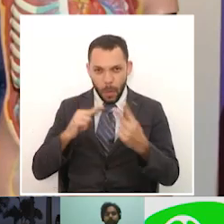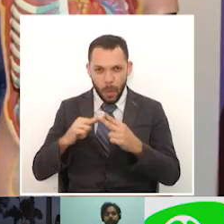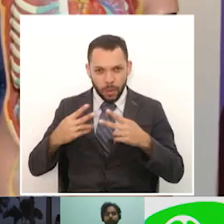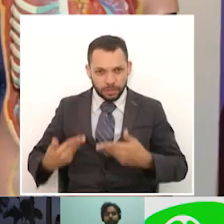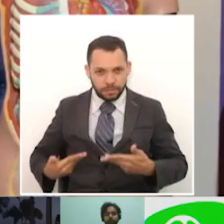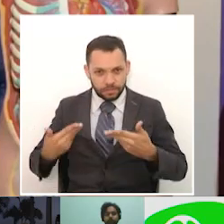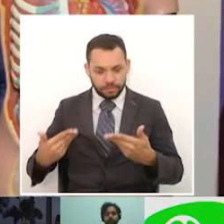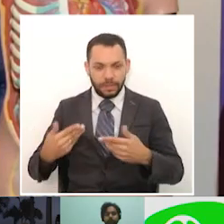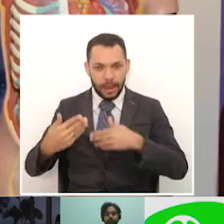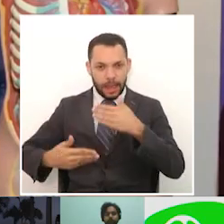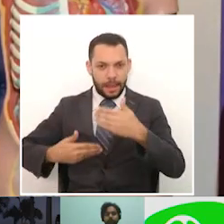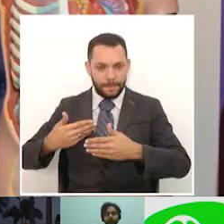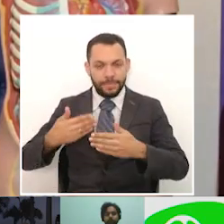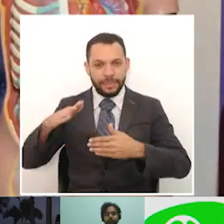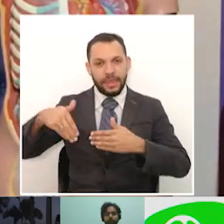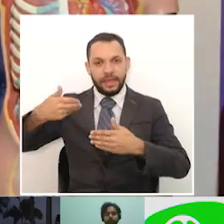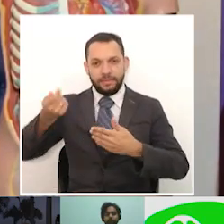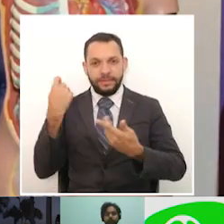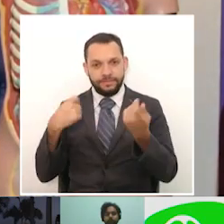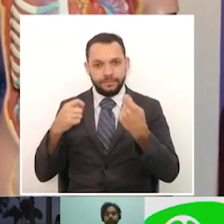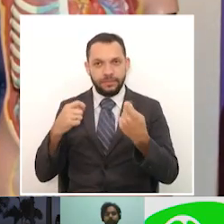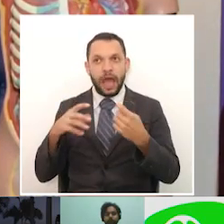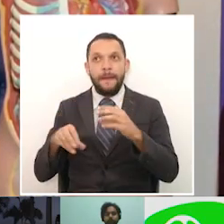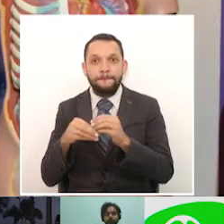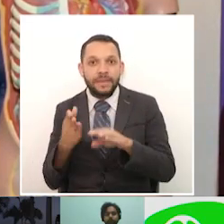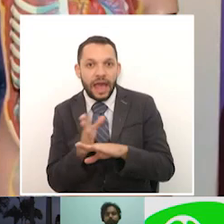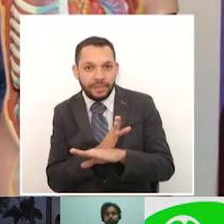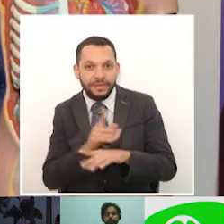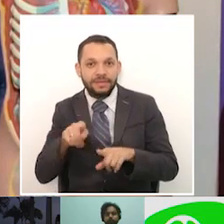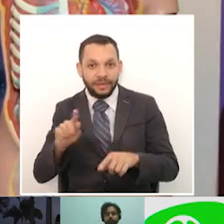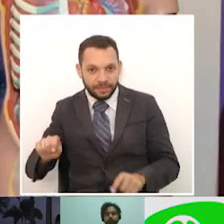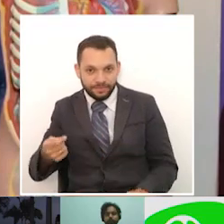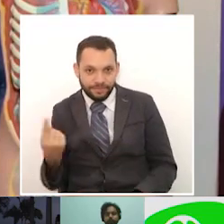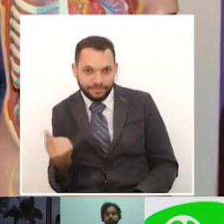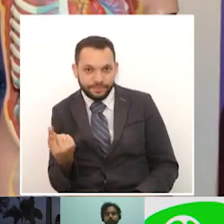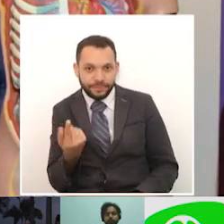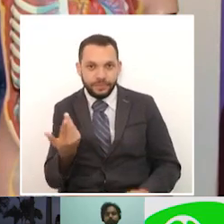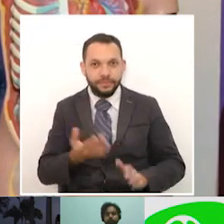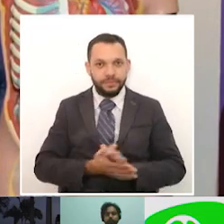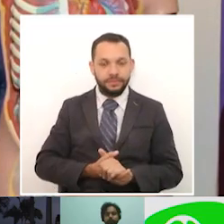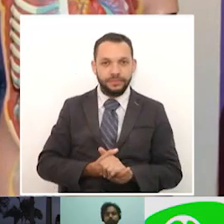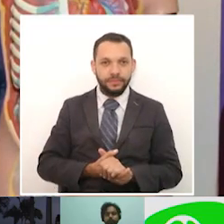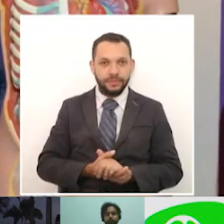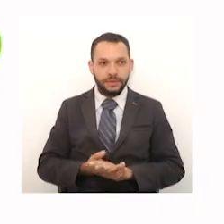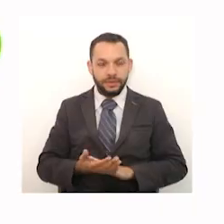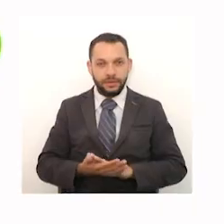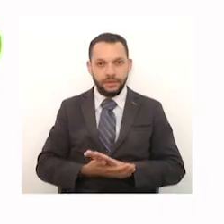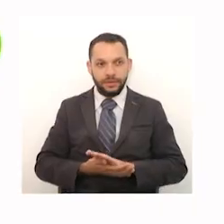nota y luego vamos con un batido para que ustedes aprendan a hacer en casa. Ya volvemos.